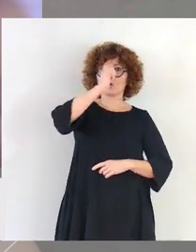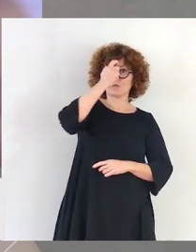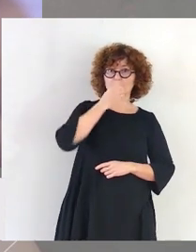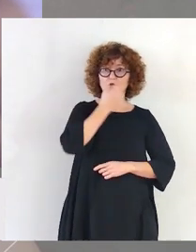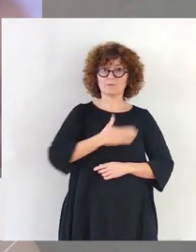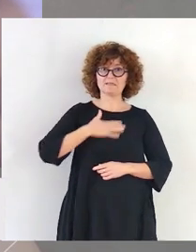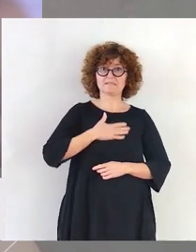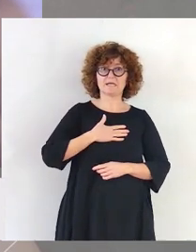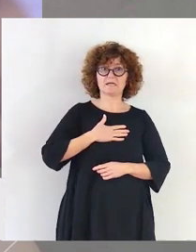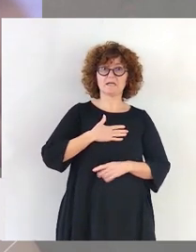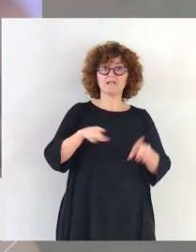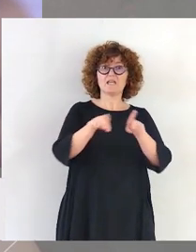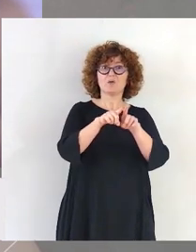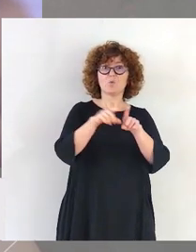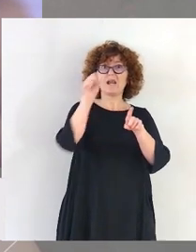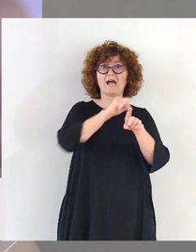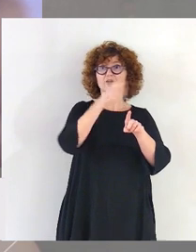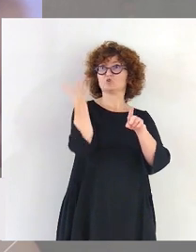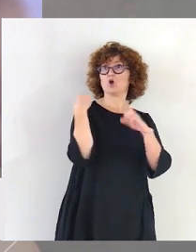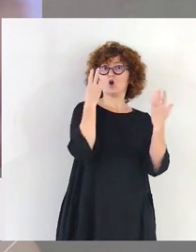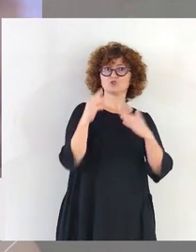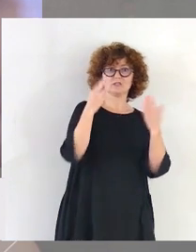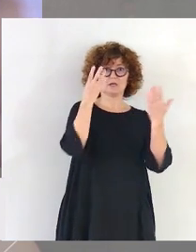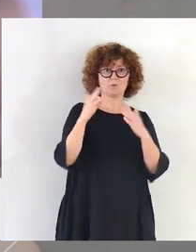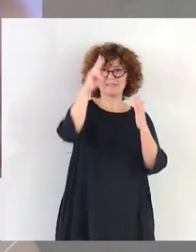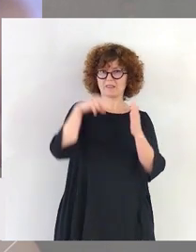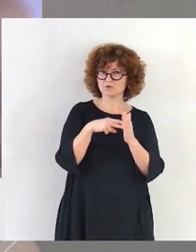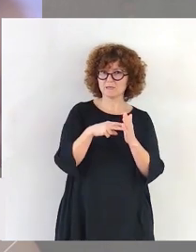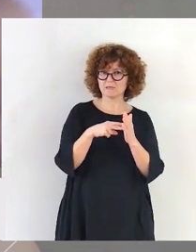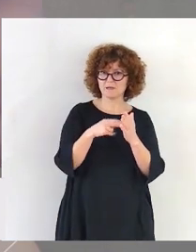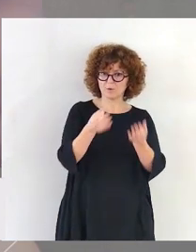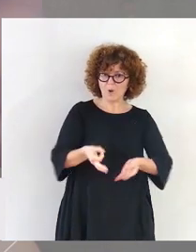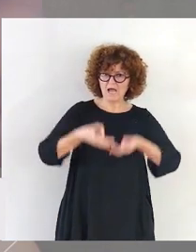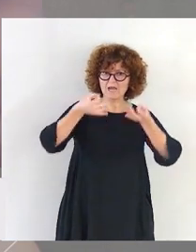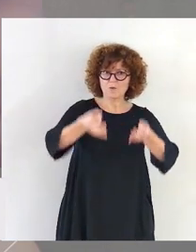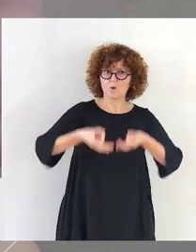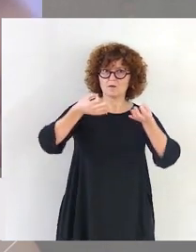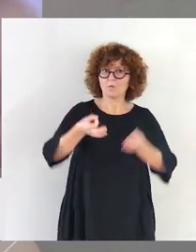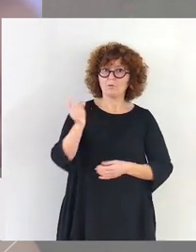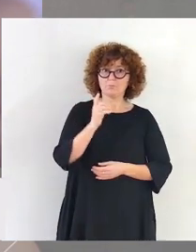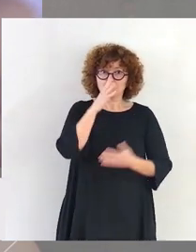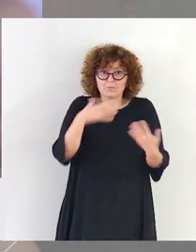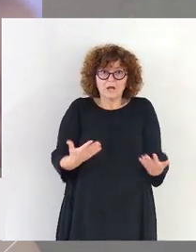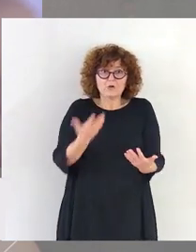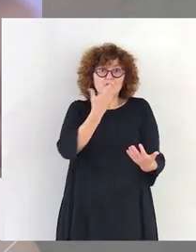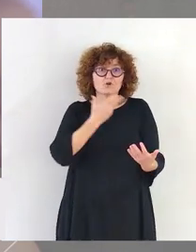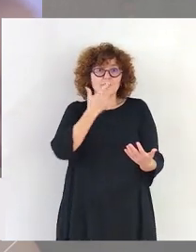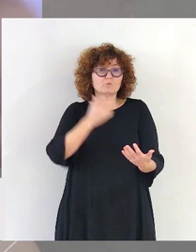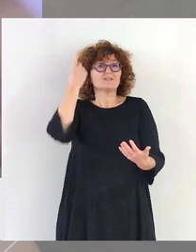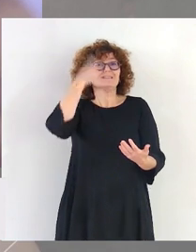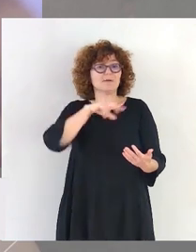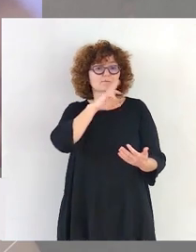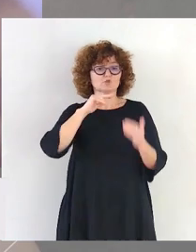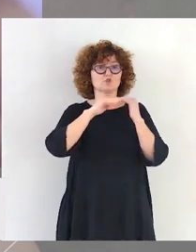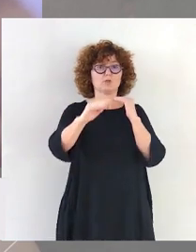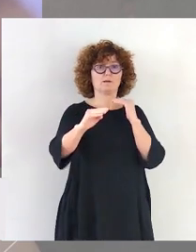bienestar de los años eh 80 90 2000 cuando conocemos más que nunca lo que la sostenibilidad nos